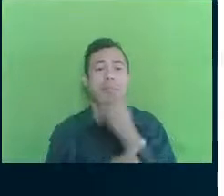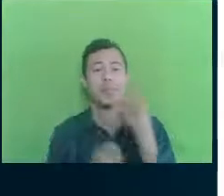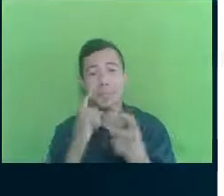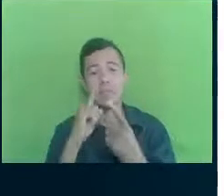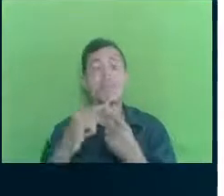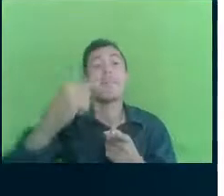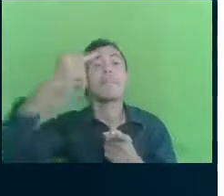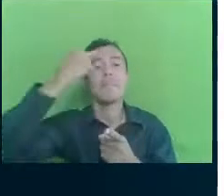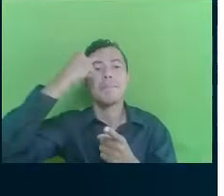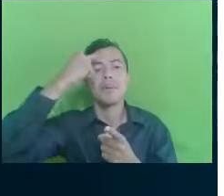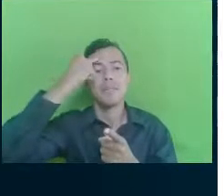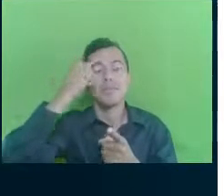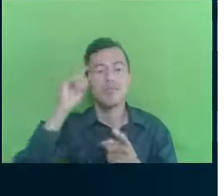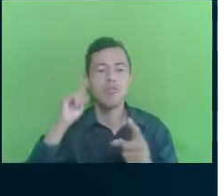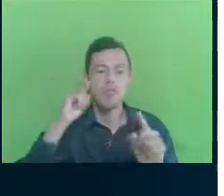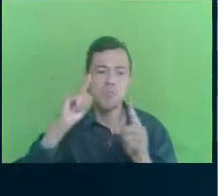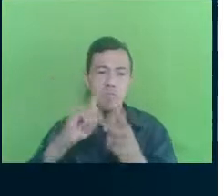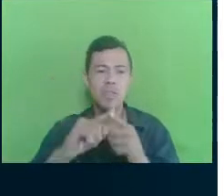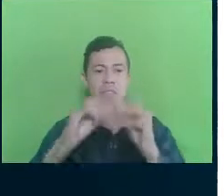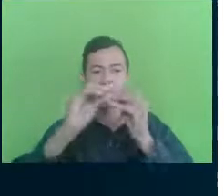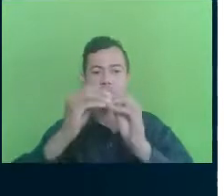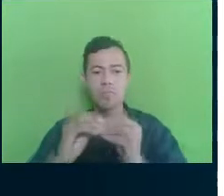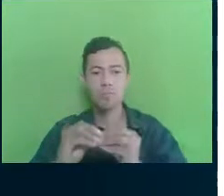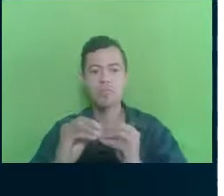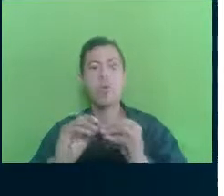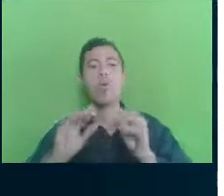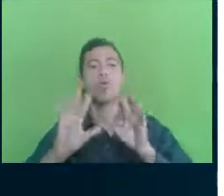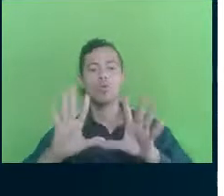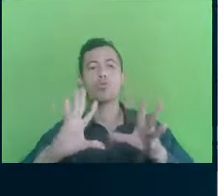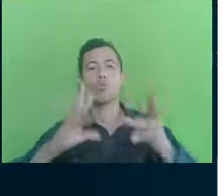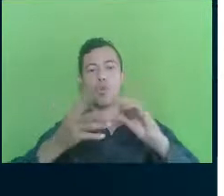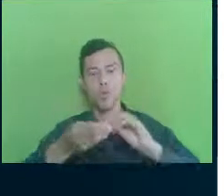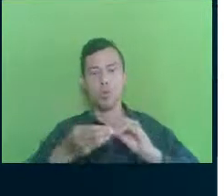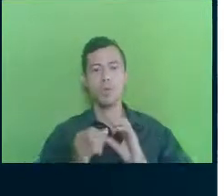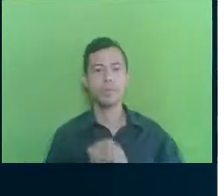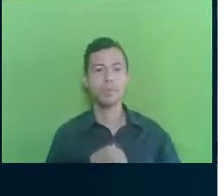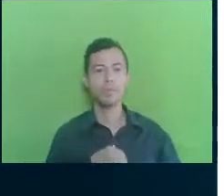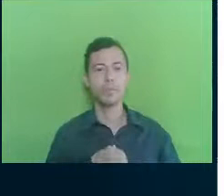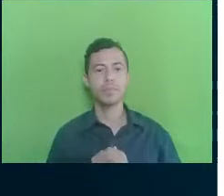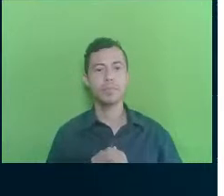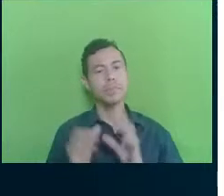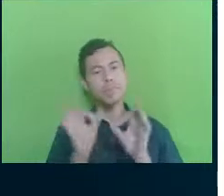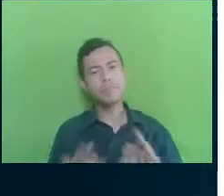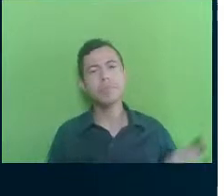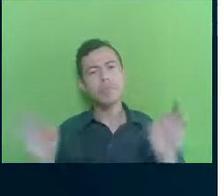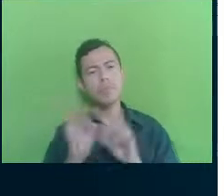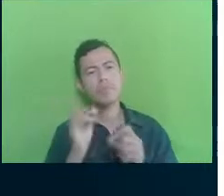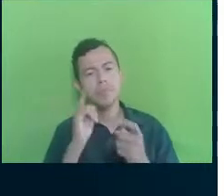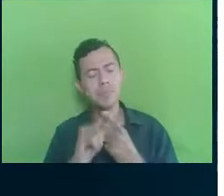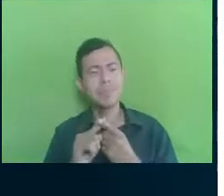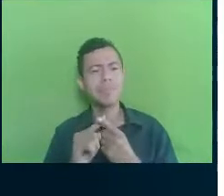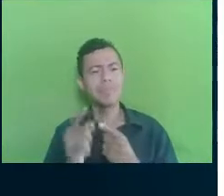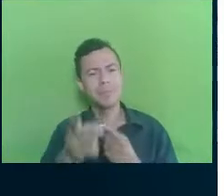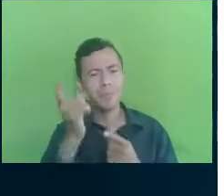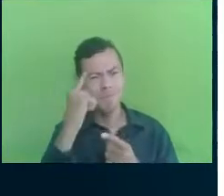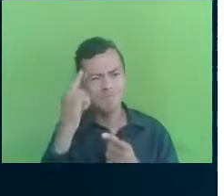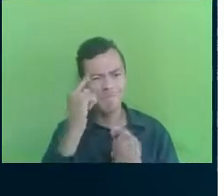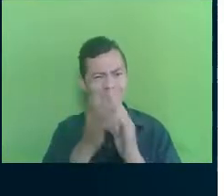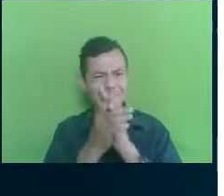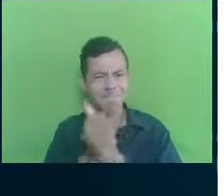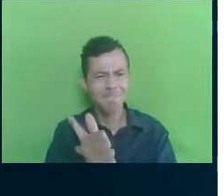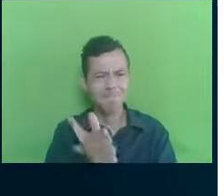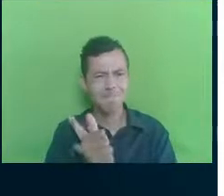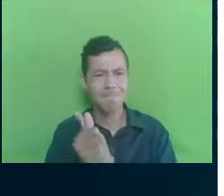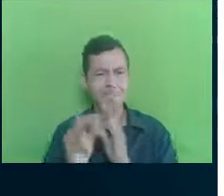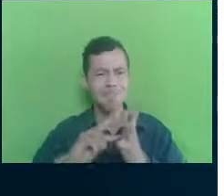pensar en poner en producción un algoritmo. ¿Qué sí hay que tener mucho en cuenta cuando hablamos de inteligencia artificial? Que la